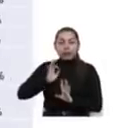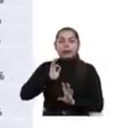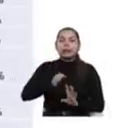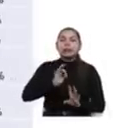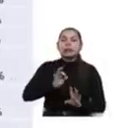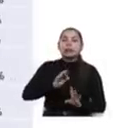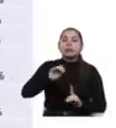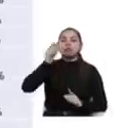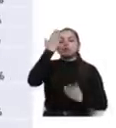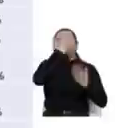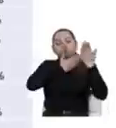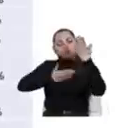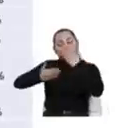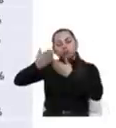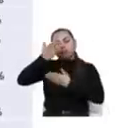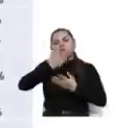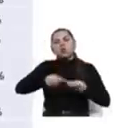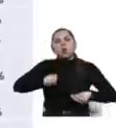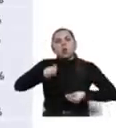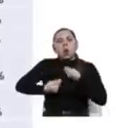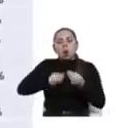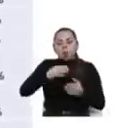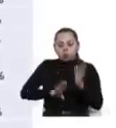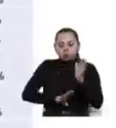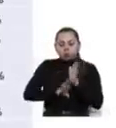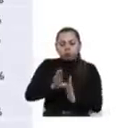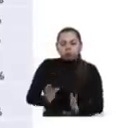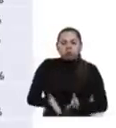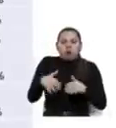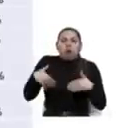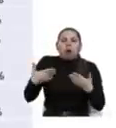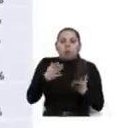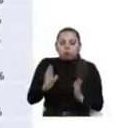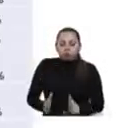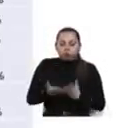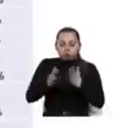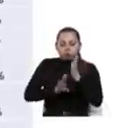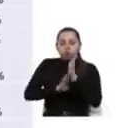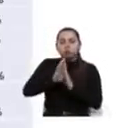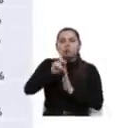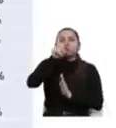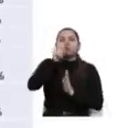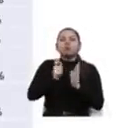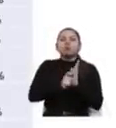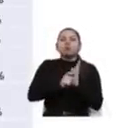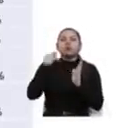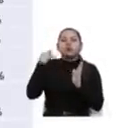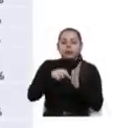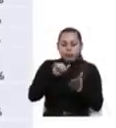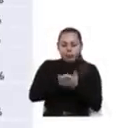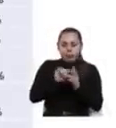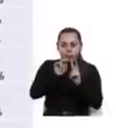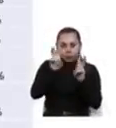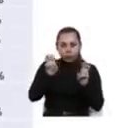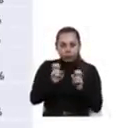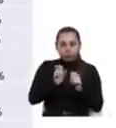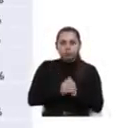estamos examinando cómo se va avanzando en uno de los aspectos que tiene que ver también con este mismo tema.